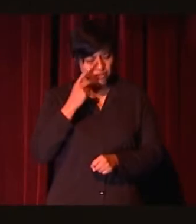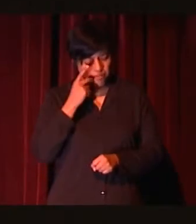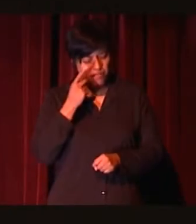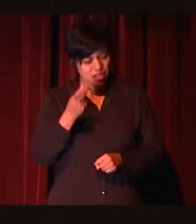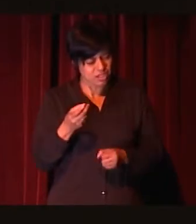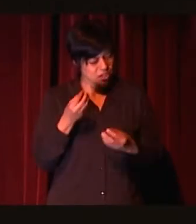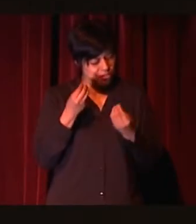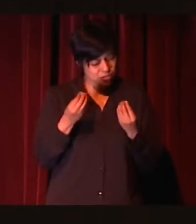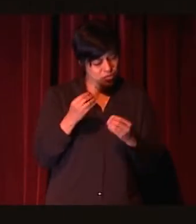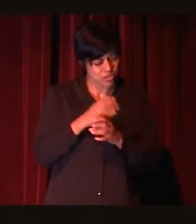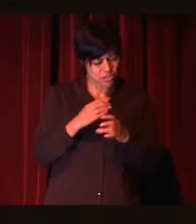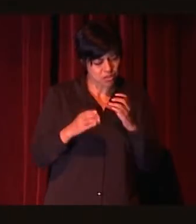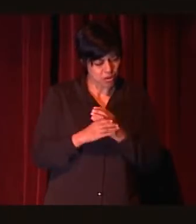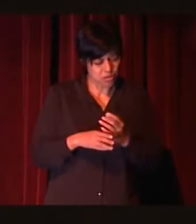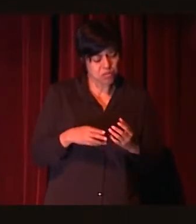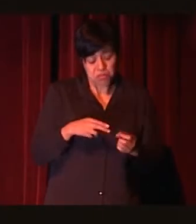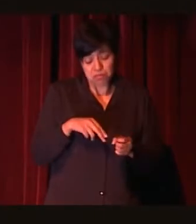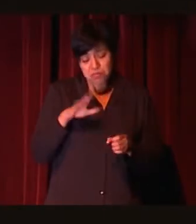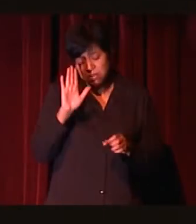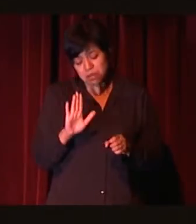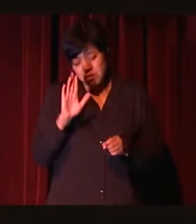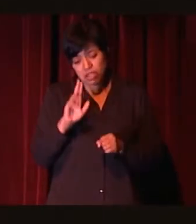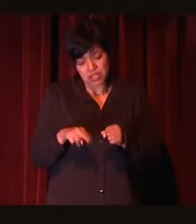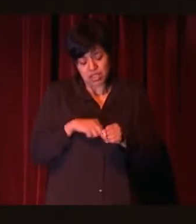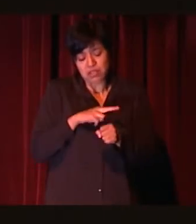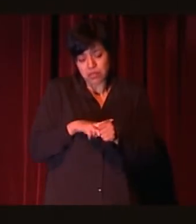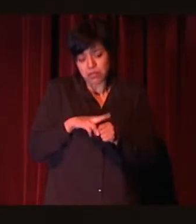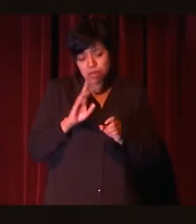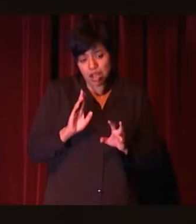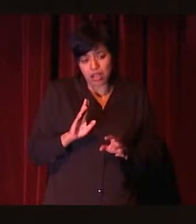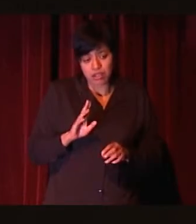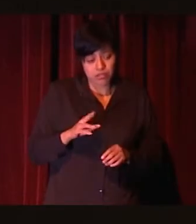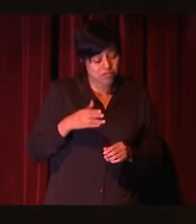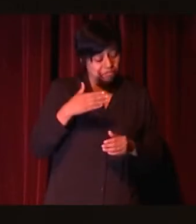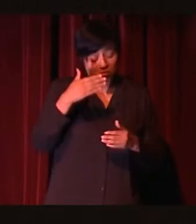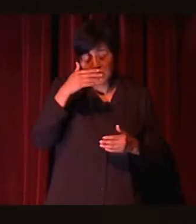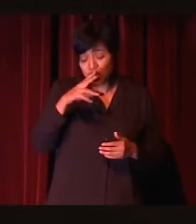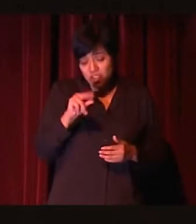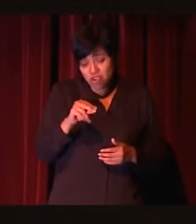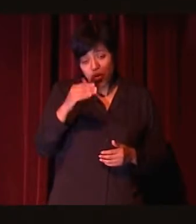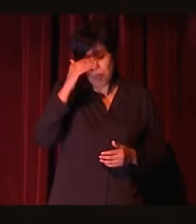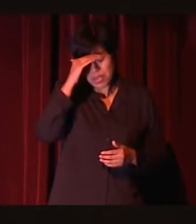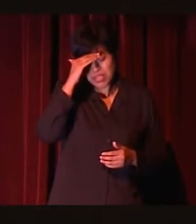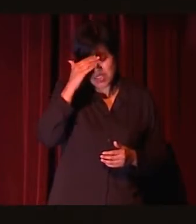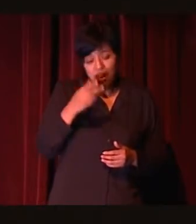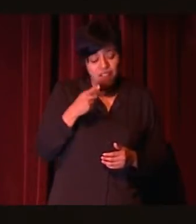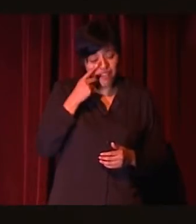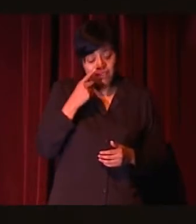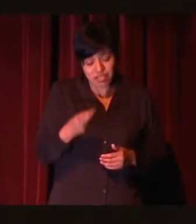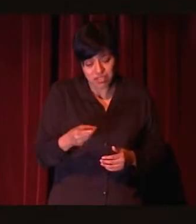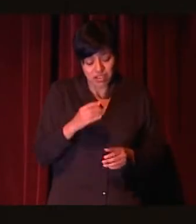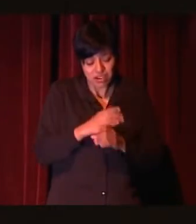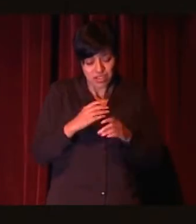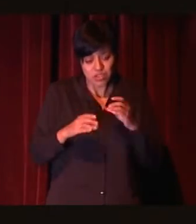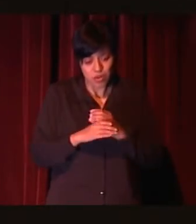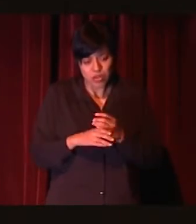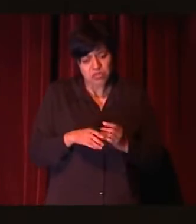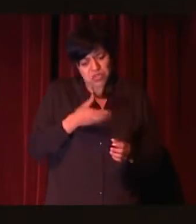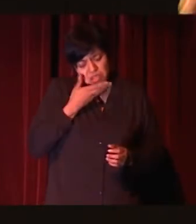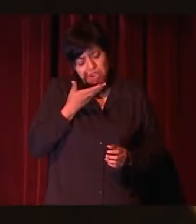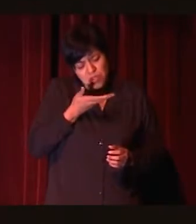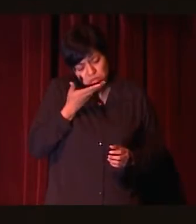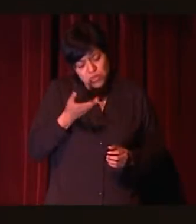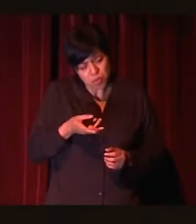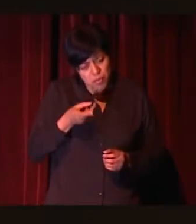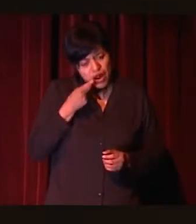que se me hacían normales realmente no me tomar el tiempo para pensar que lo que estaba diciendo podría lastimar a alguien porque yo estaba acostumbrado a decirlas